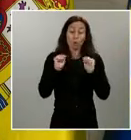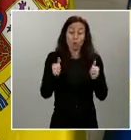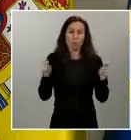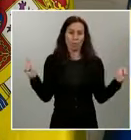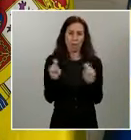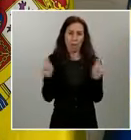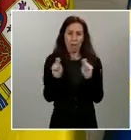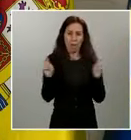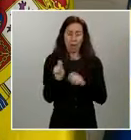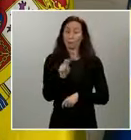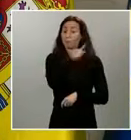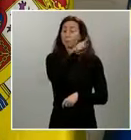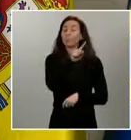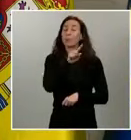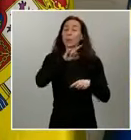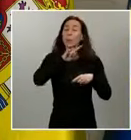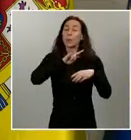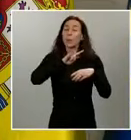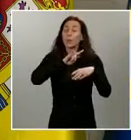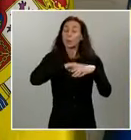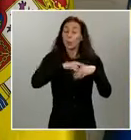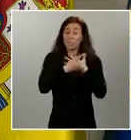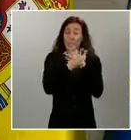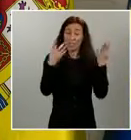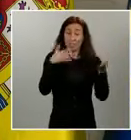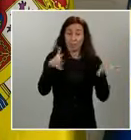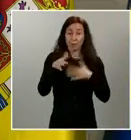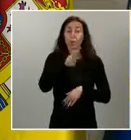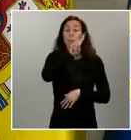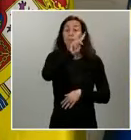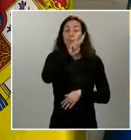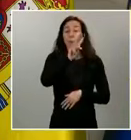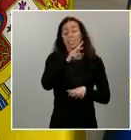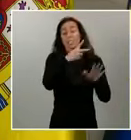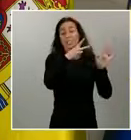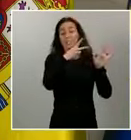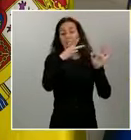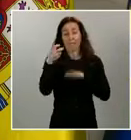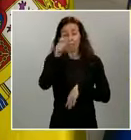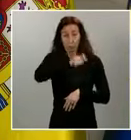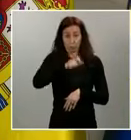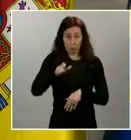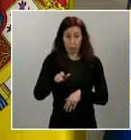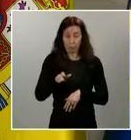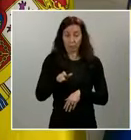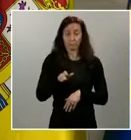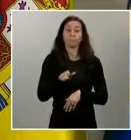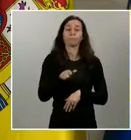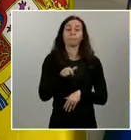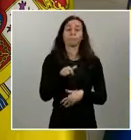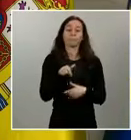21.073 personas. Y absolutamente